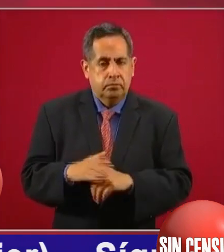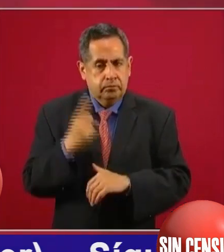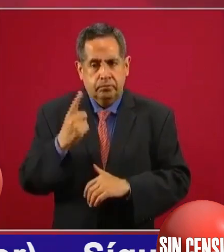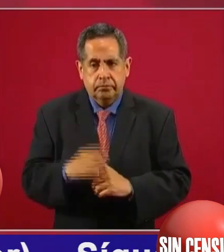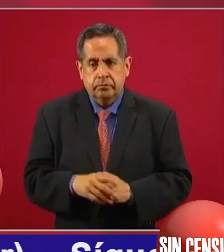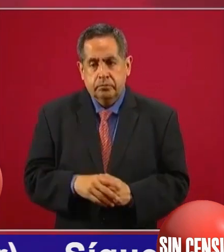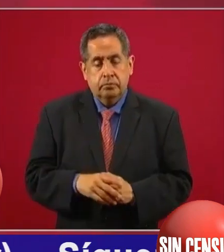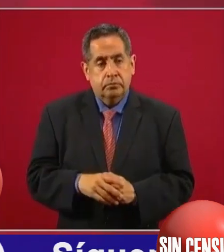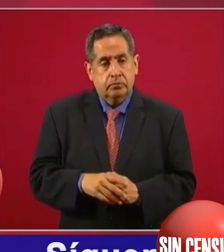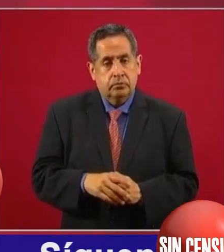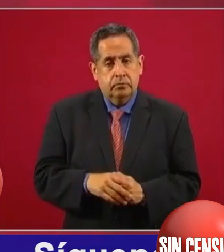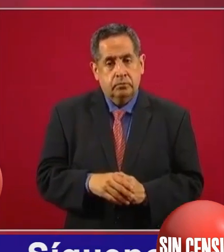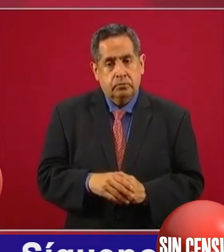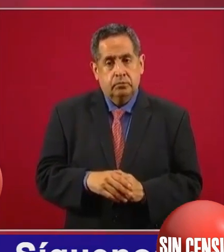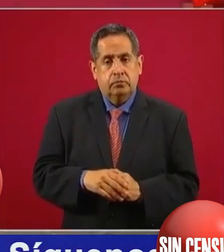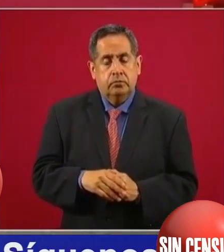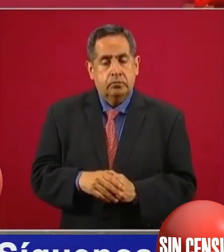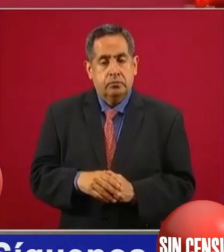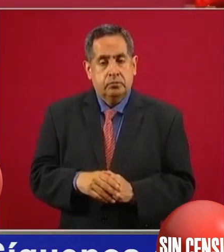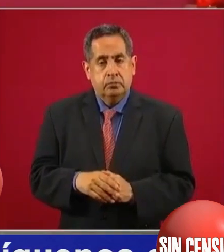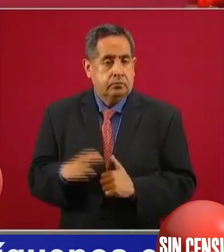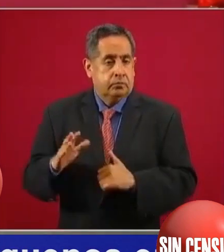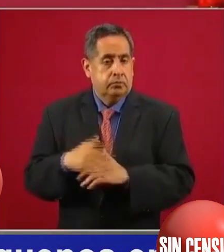porque estamos